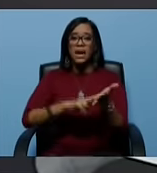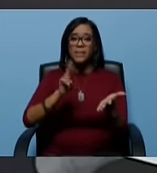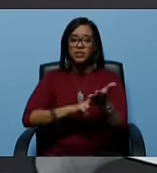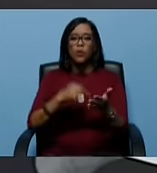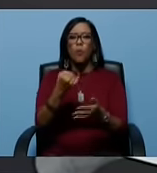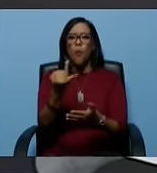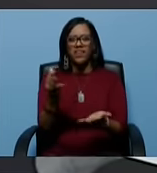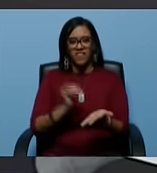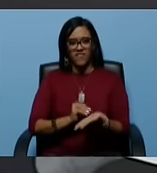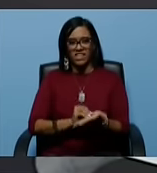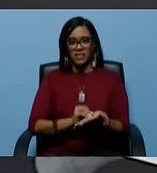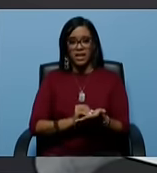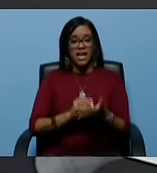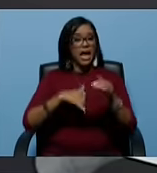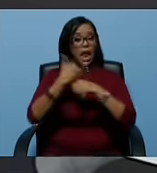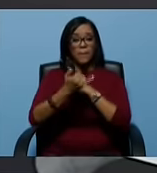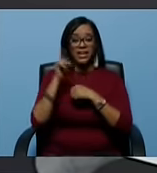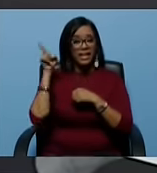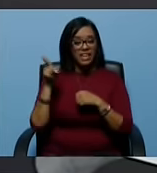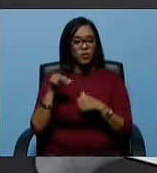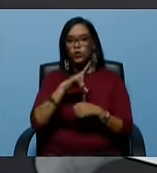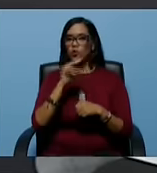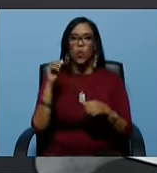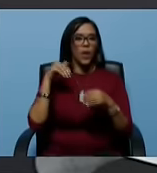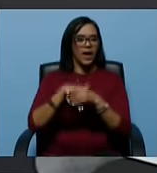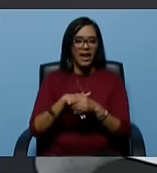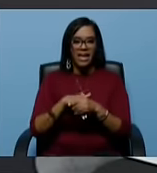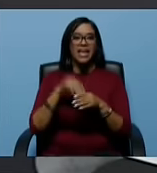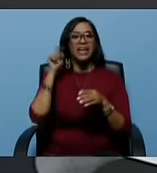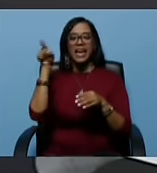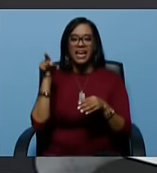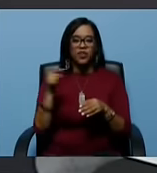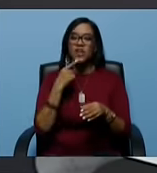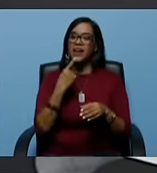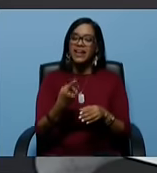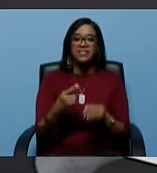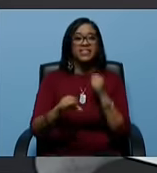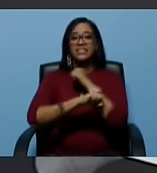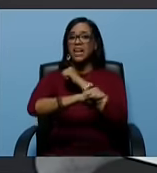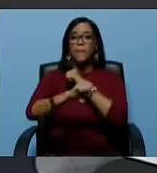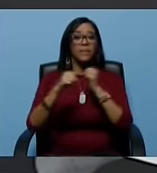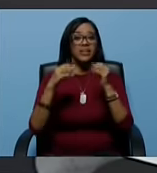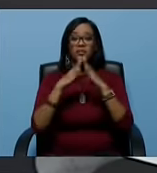de ellos no era electoral, que ellos iban a cantar fraude